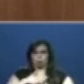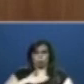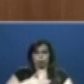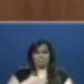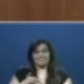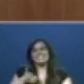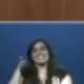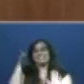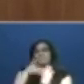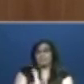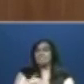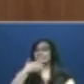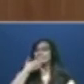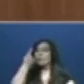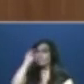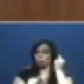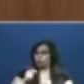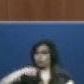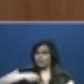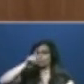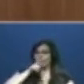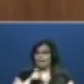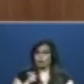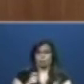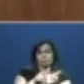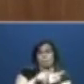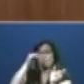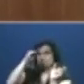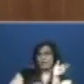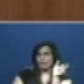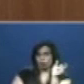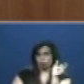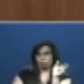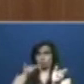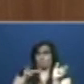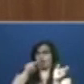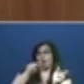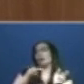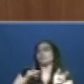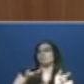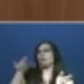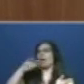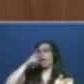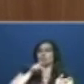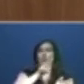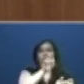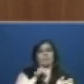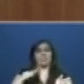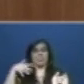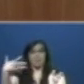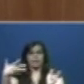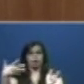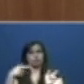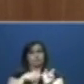tal manera que si el presupuesto de este año ha retrocedido en su cuantía total al presupuesto del año 2005 dedica sin